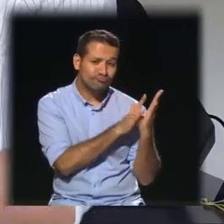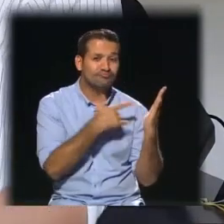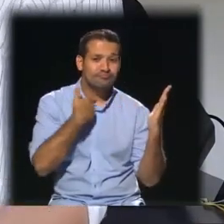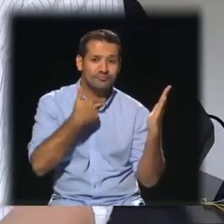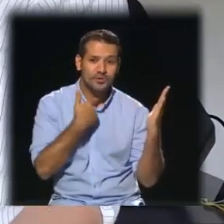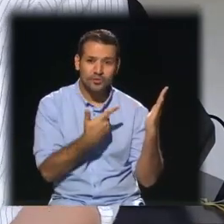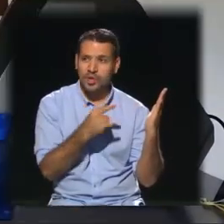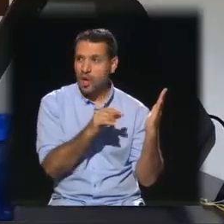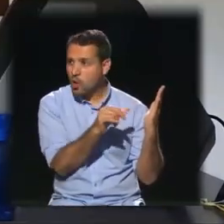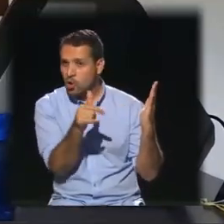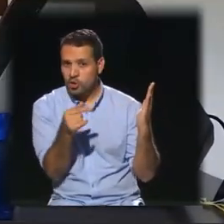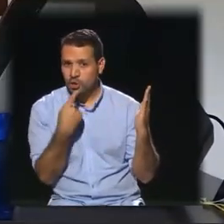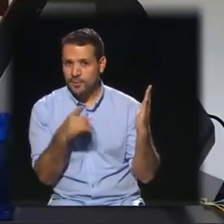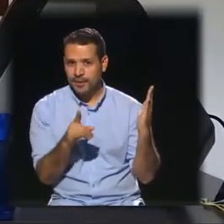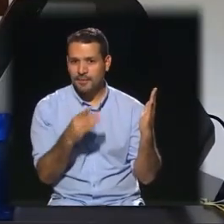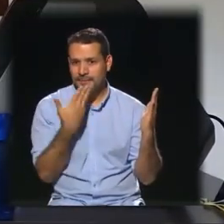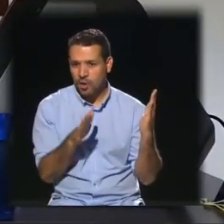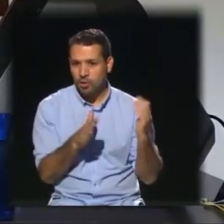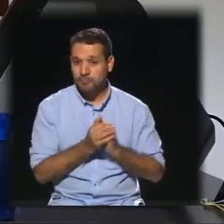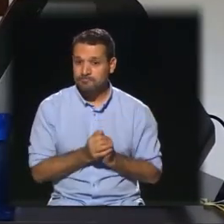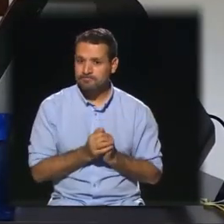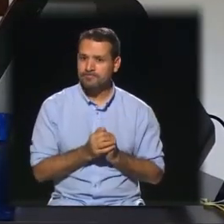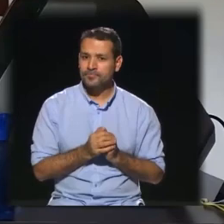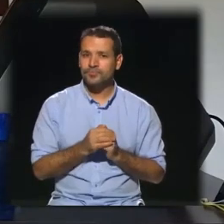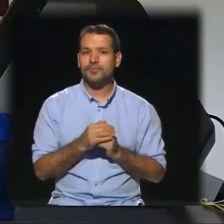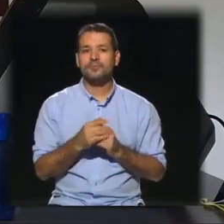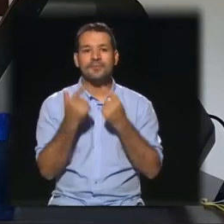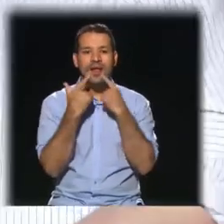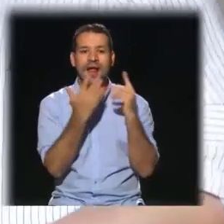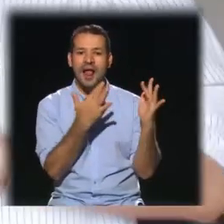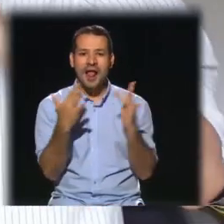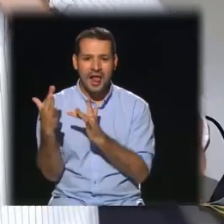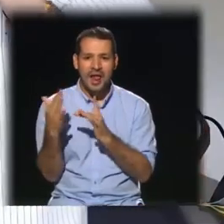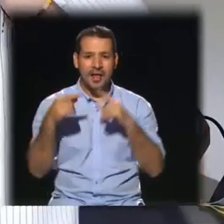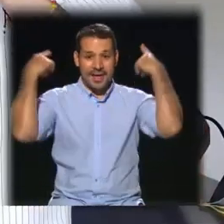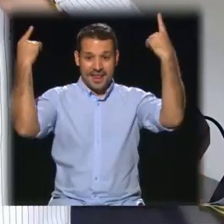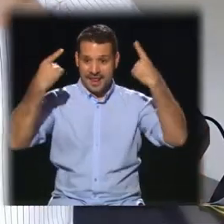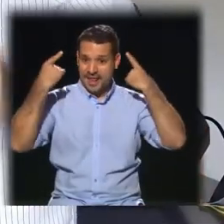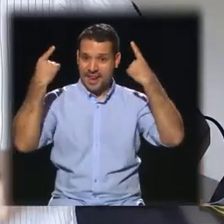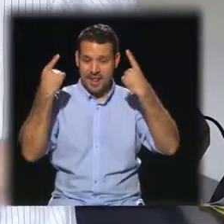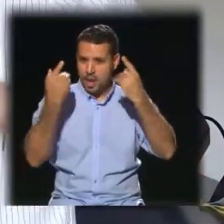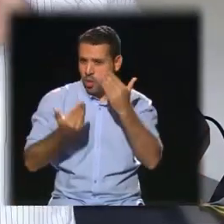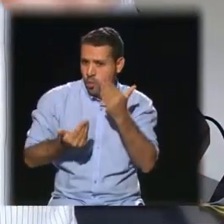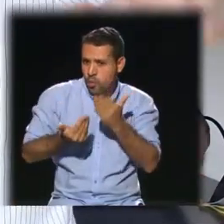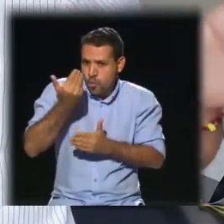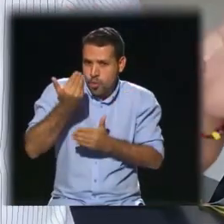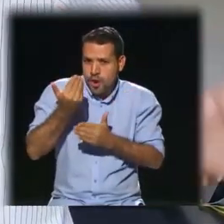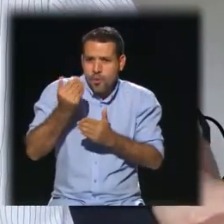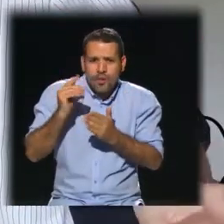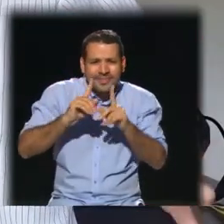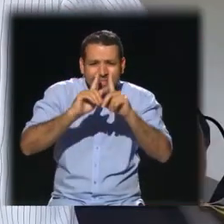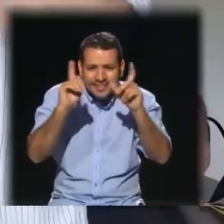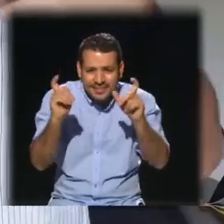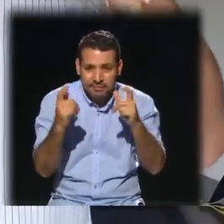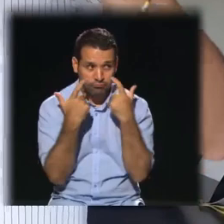no hay nada mejor en el universo. Uno de los pecados más grandes cuando se está argumentando es generalizar. El hecho de que algo sea muy nuevo no quiere decir que sea